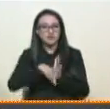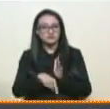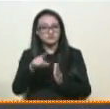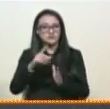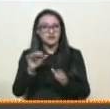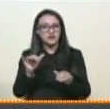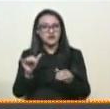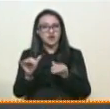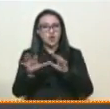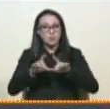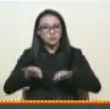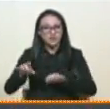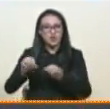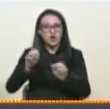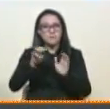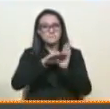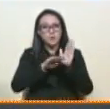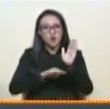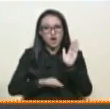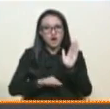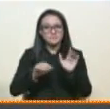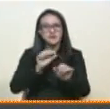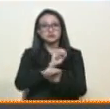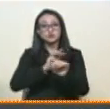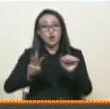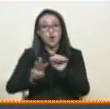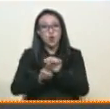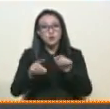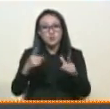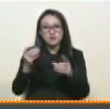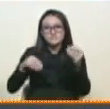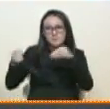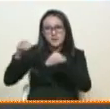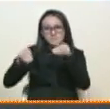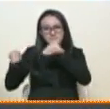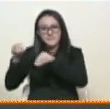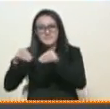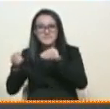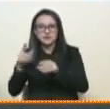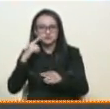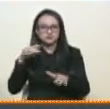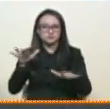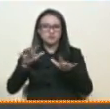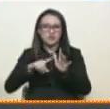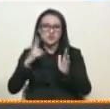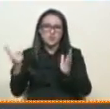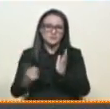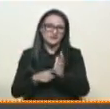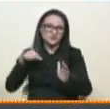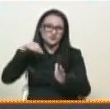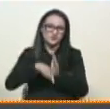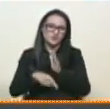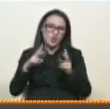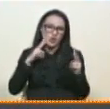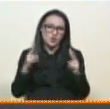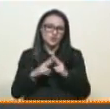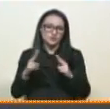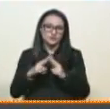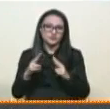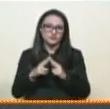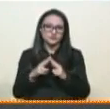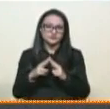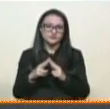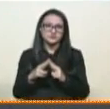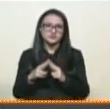materia, que saben lo que es un programa, que saben lo que es el software, que saben sus componentes, que conocen a fondo todos esos elementos y que